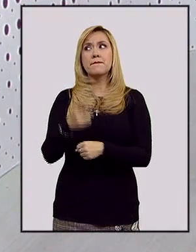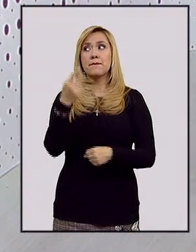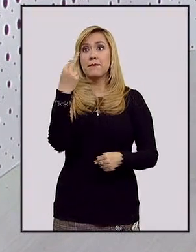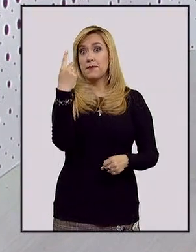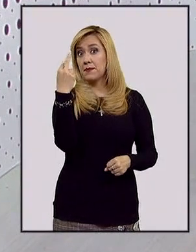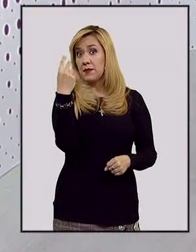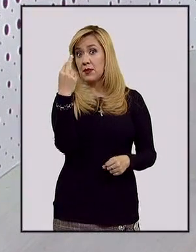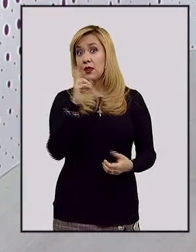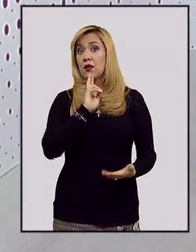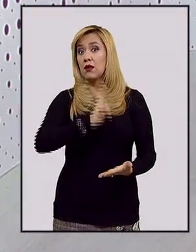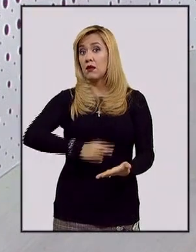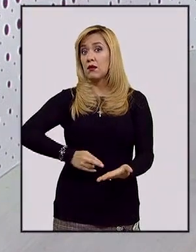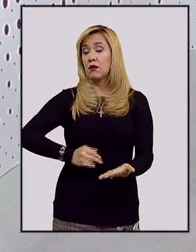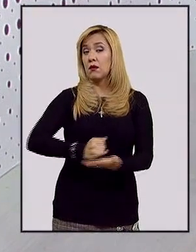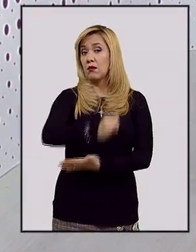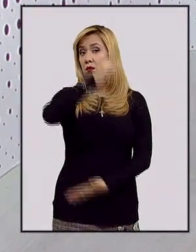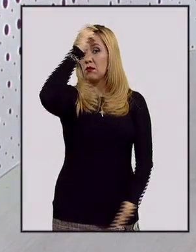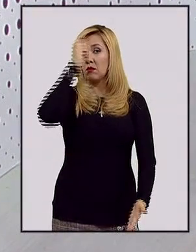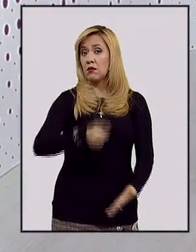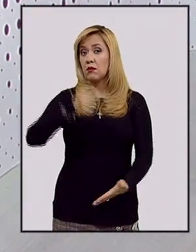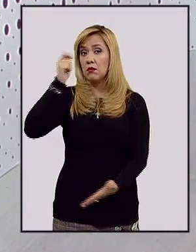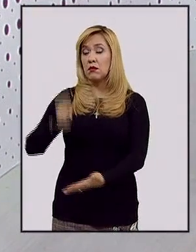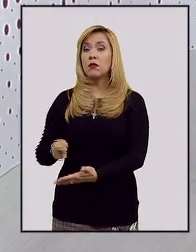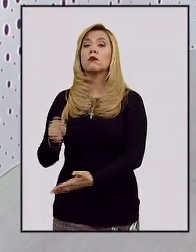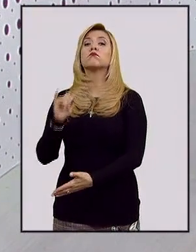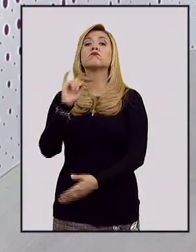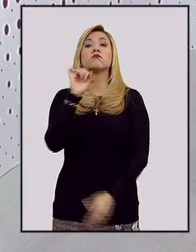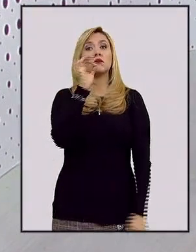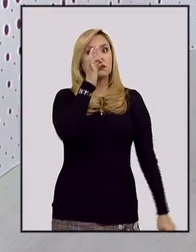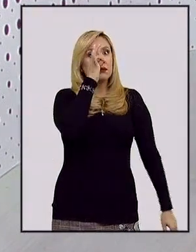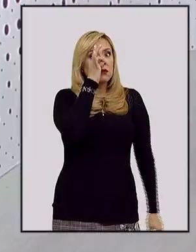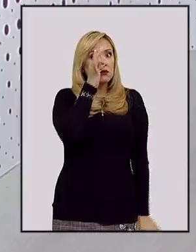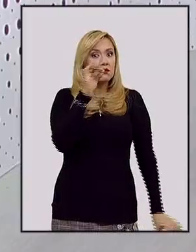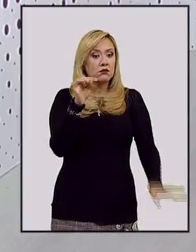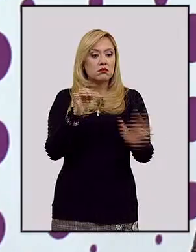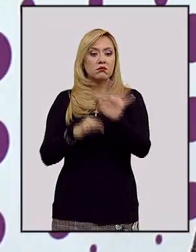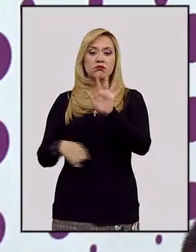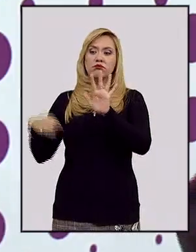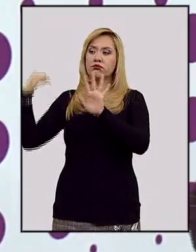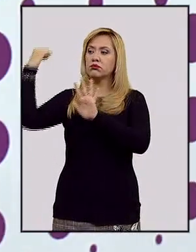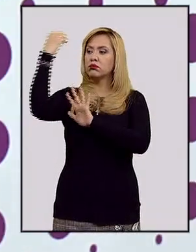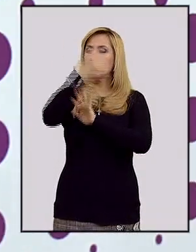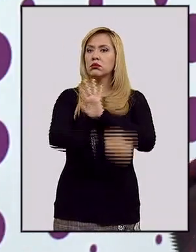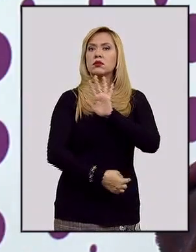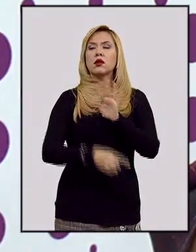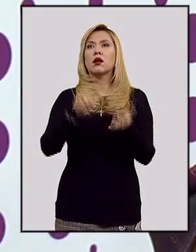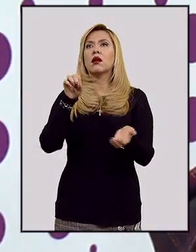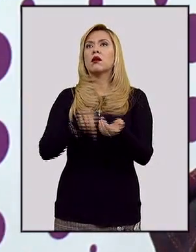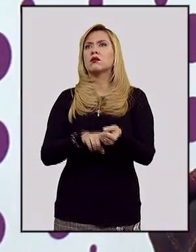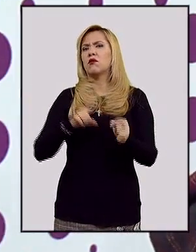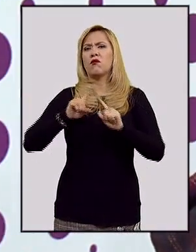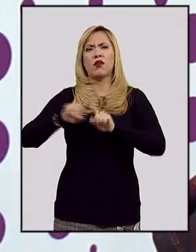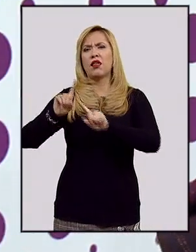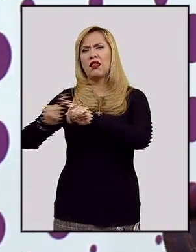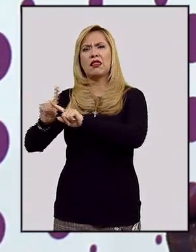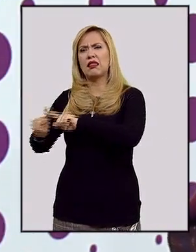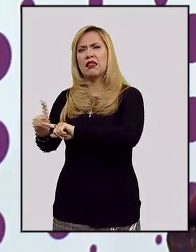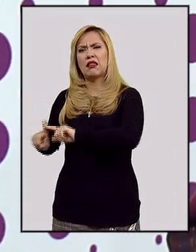25 sentencias de la Corte Interamericana. Aproximadamente 25 sentencias de las que se podrían desprender situaciones diversas.